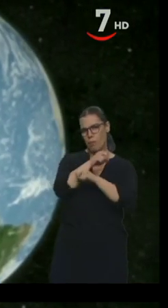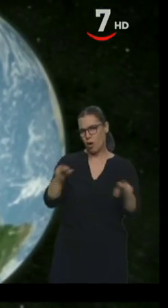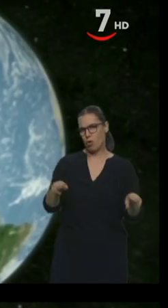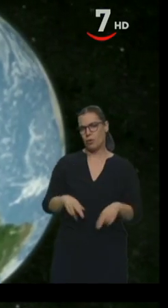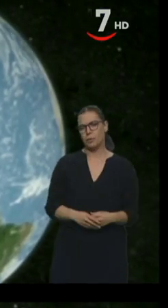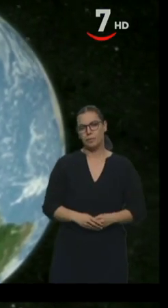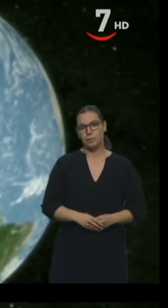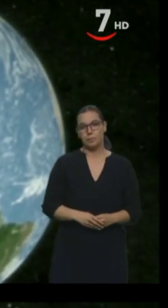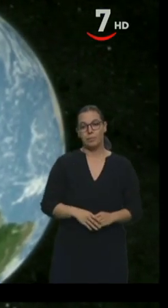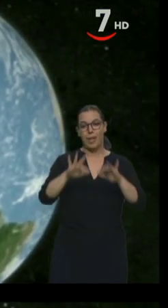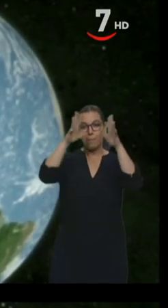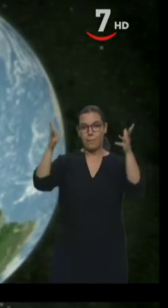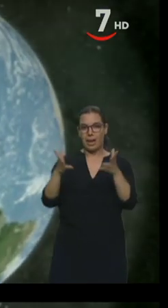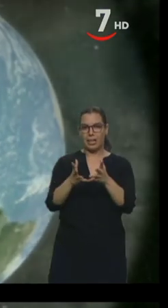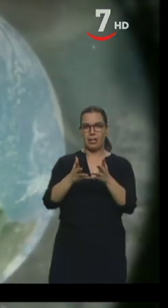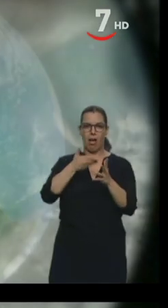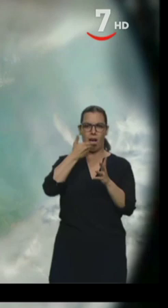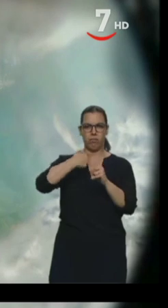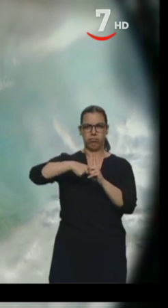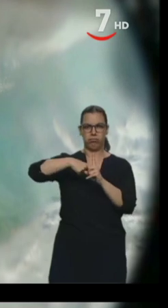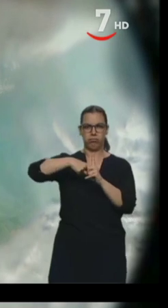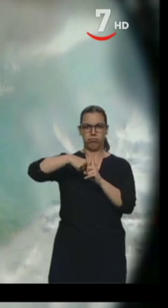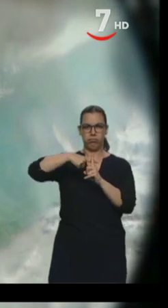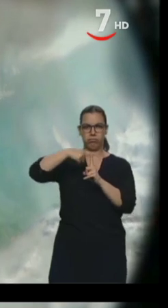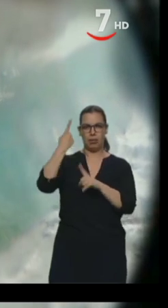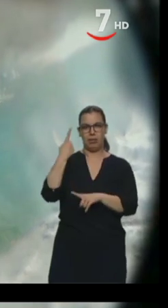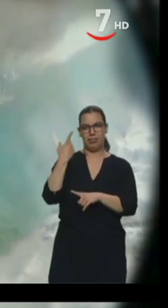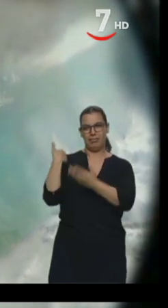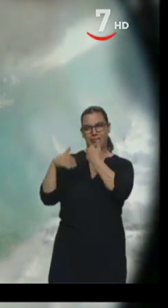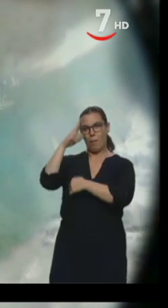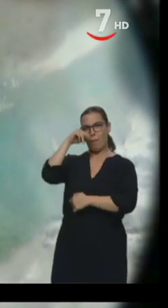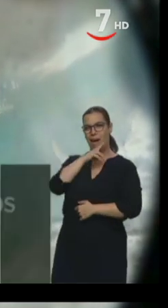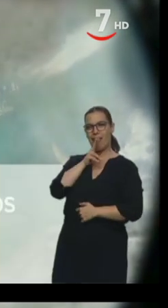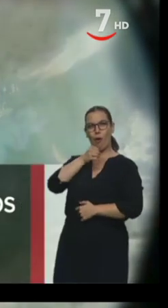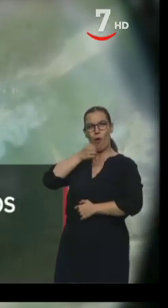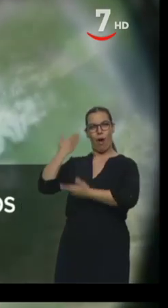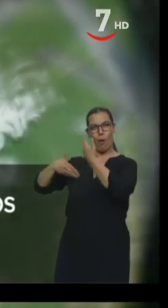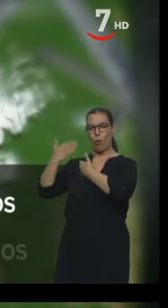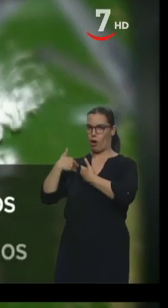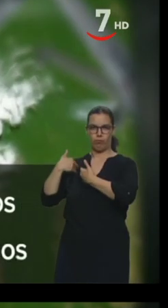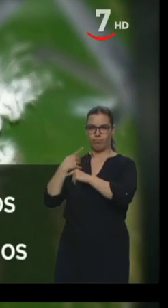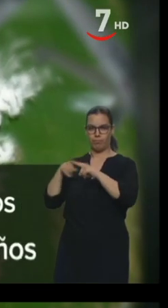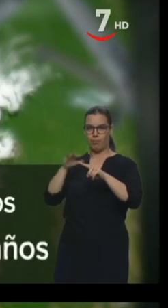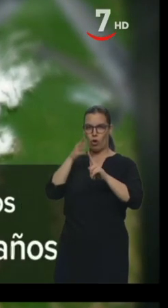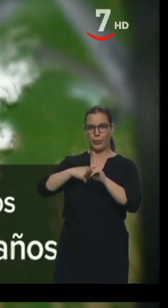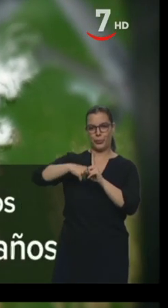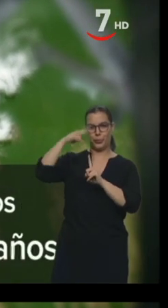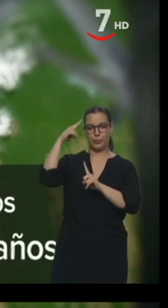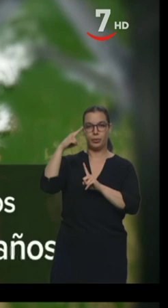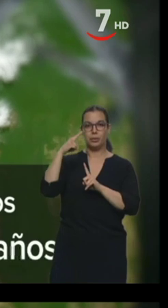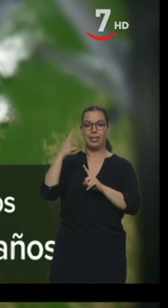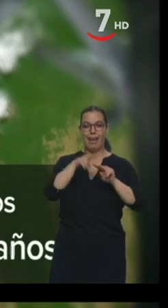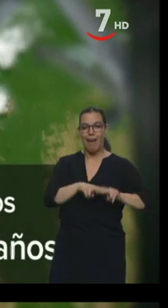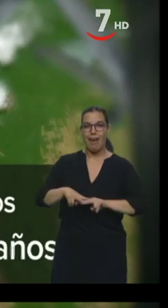Vivimos en un planeta más caliente que el que se encontraron nuestros padres y abuelos, lo dice la Agencia Estatal de Meteorología, después de